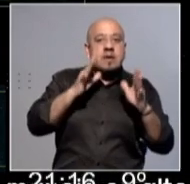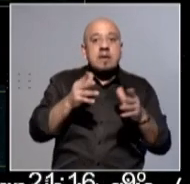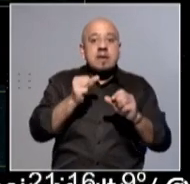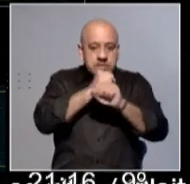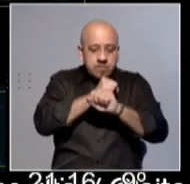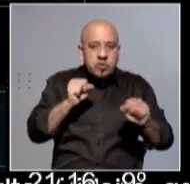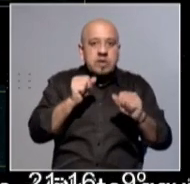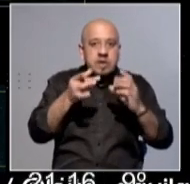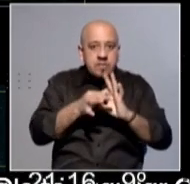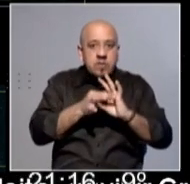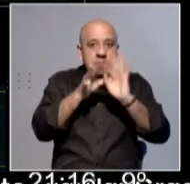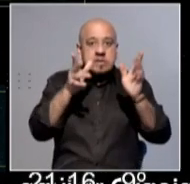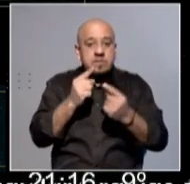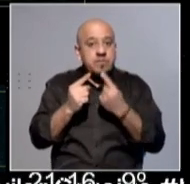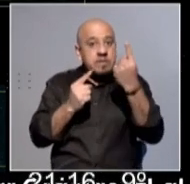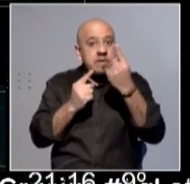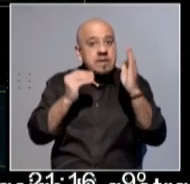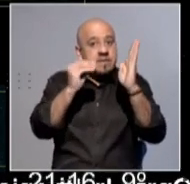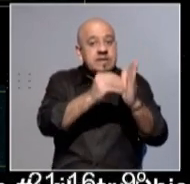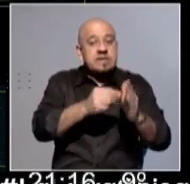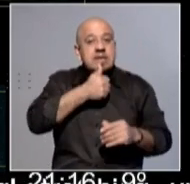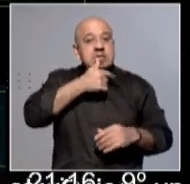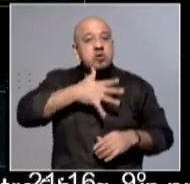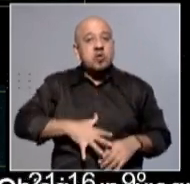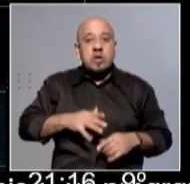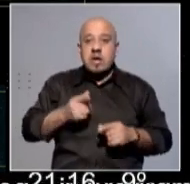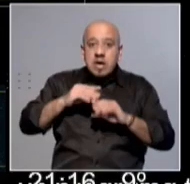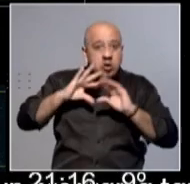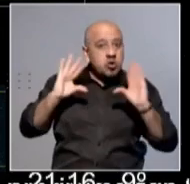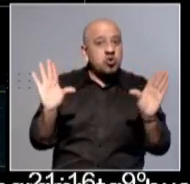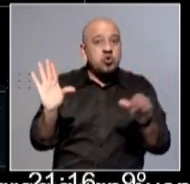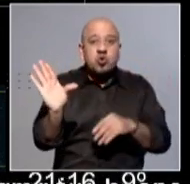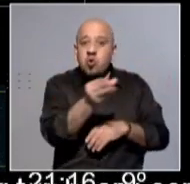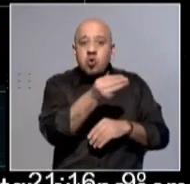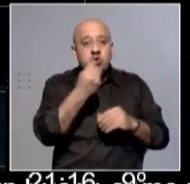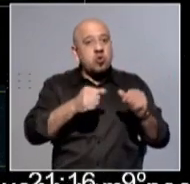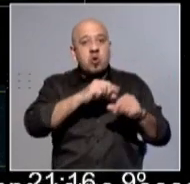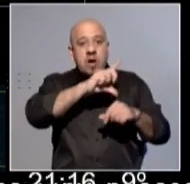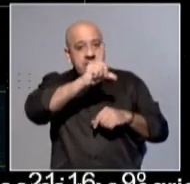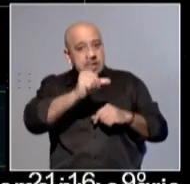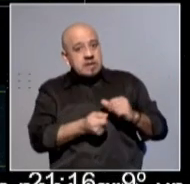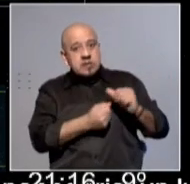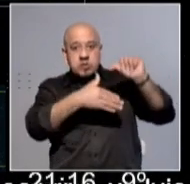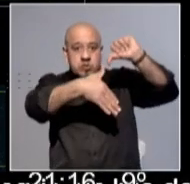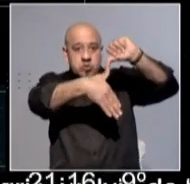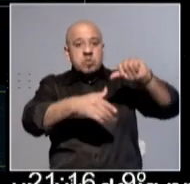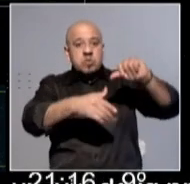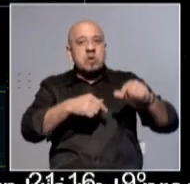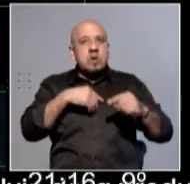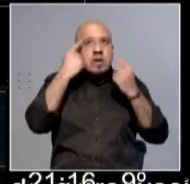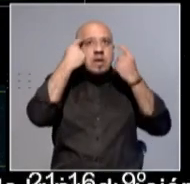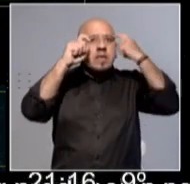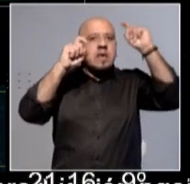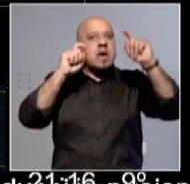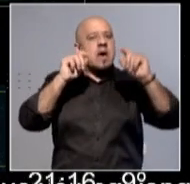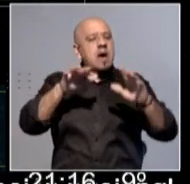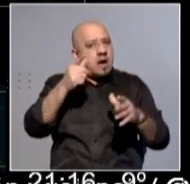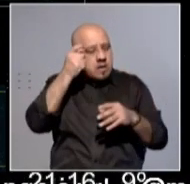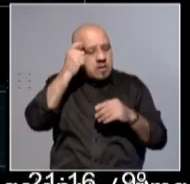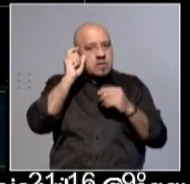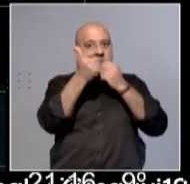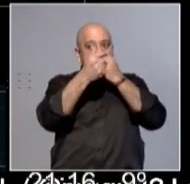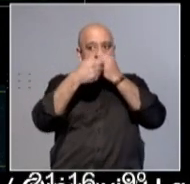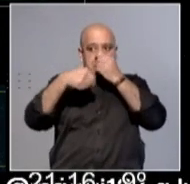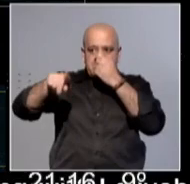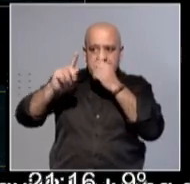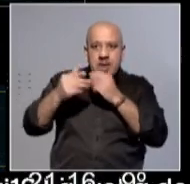posible, donde por primera vez en la historia todo el continente se fue contagiando de algunas ideas y se fueron dando fuerzas unos países con